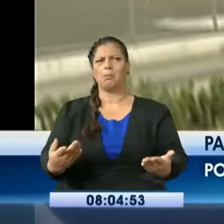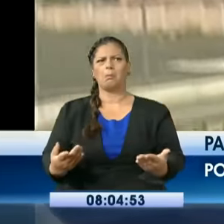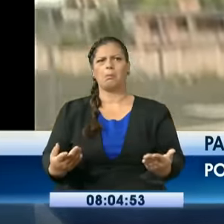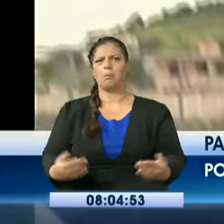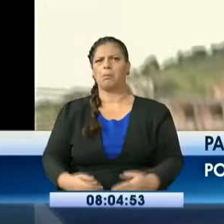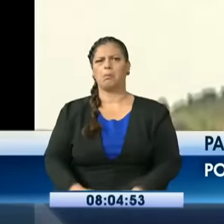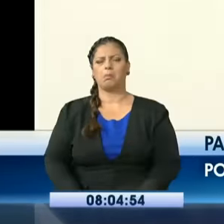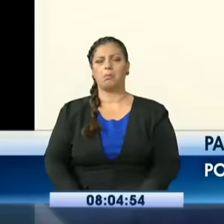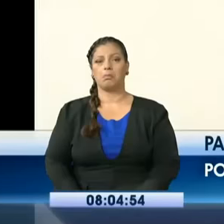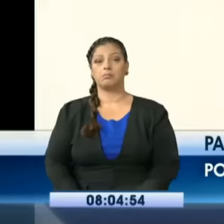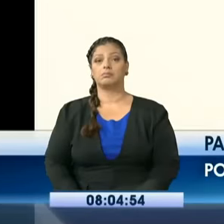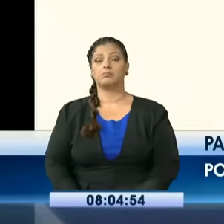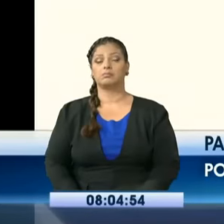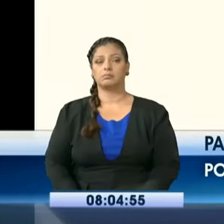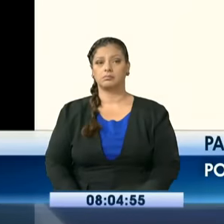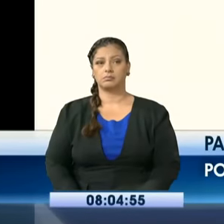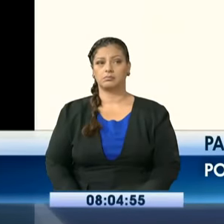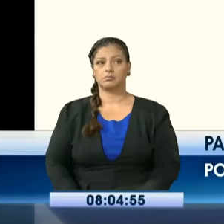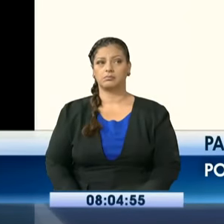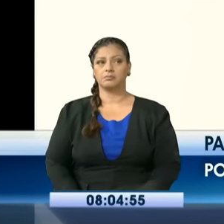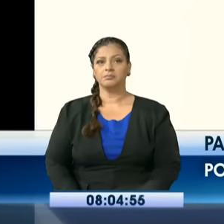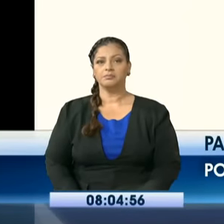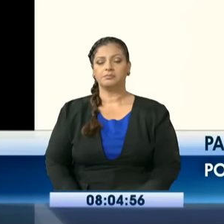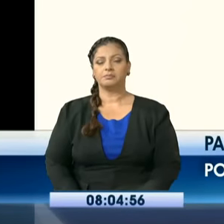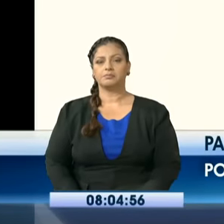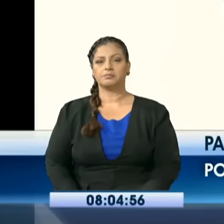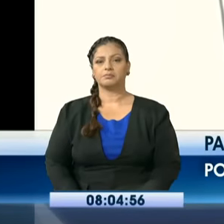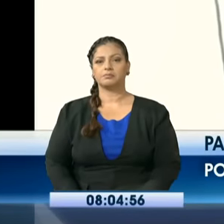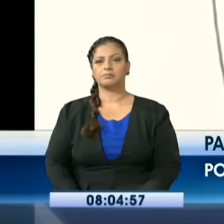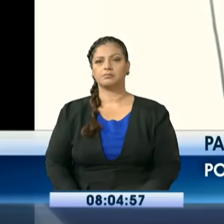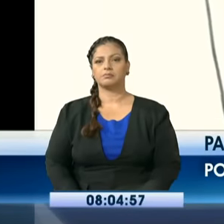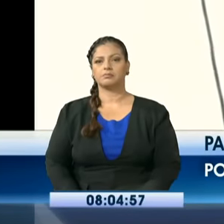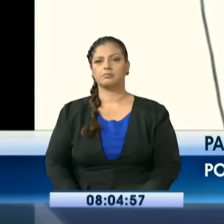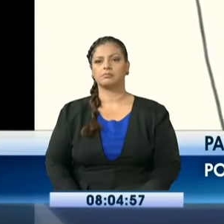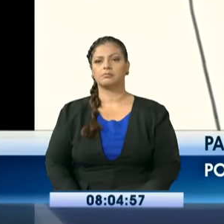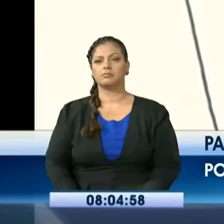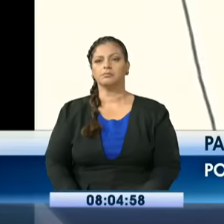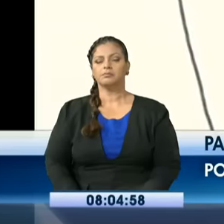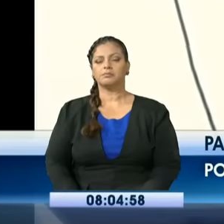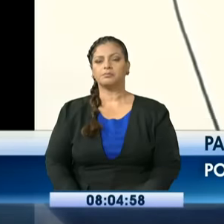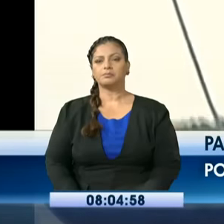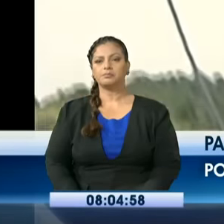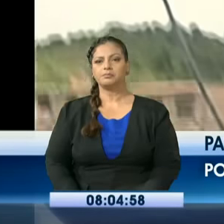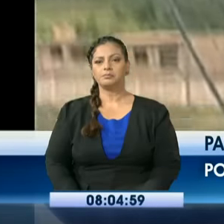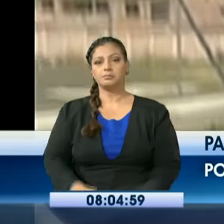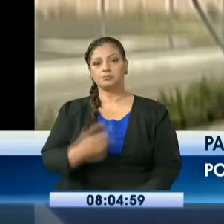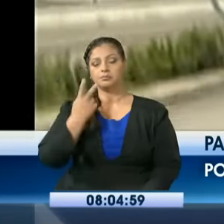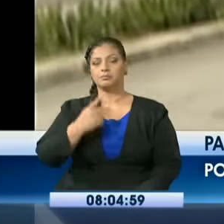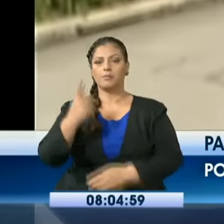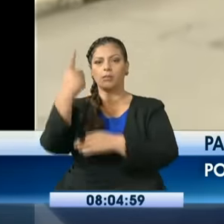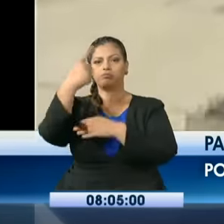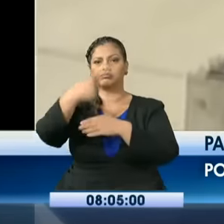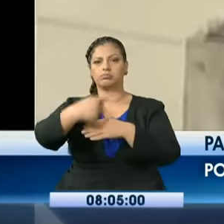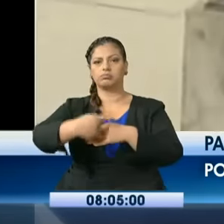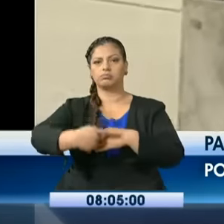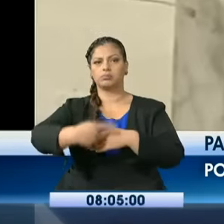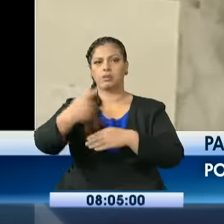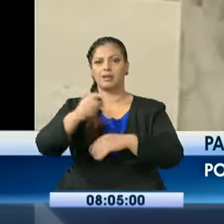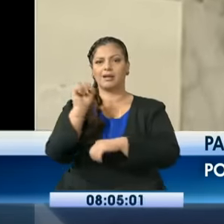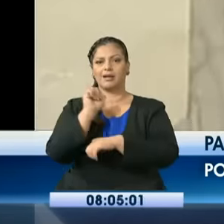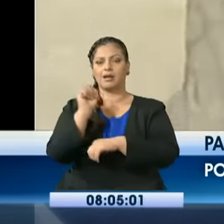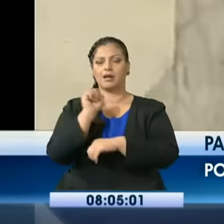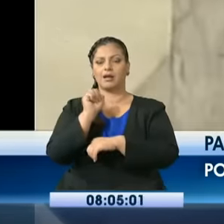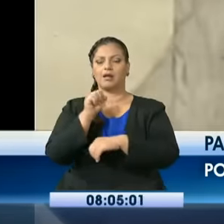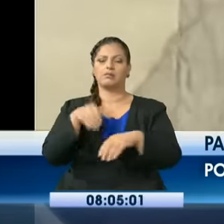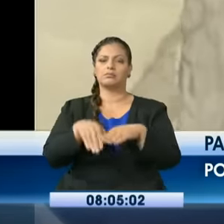ingrese libremente cualquier tipo de vehículo, por ejemplo, porque una de las respuestas del municipio era que si se insistía en